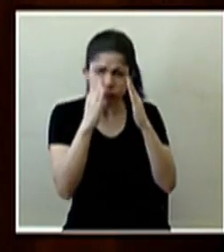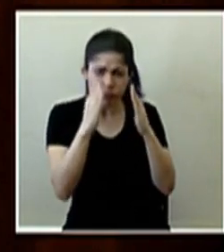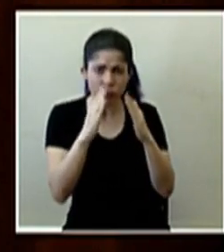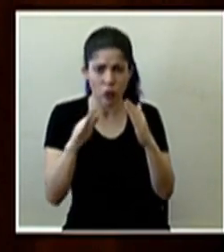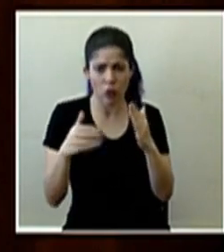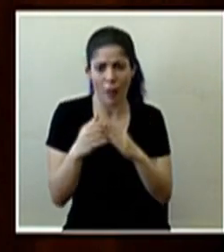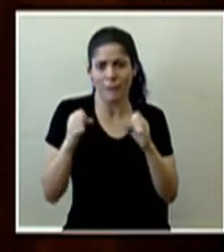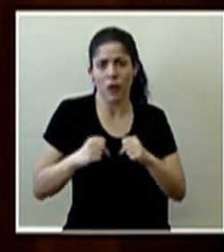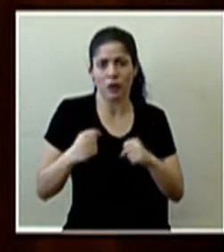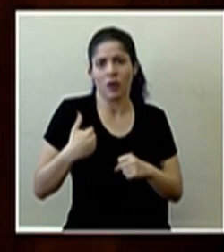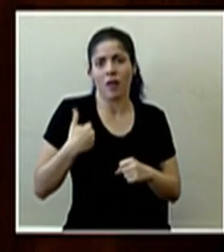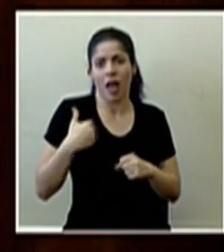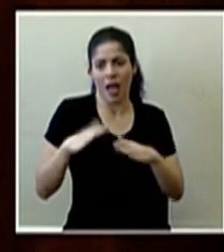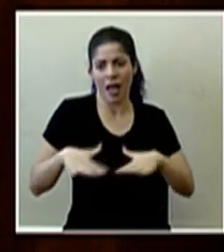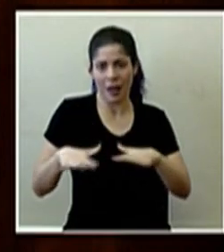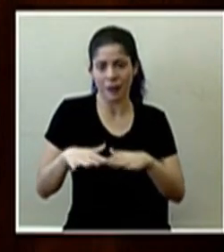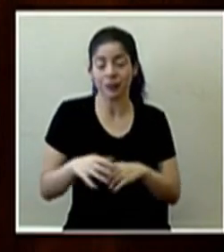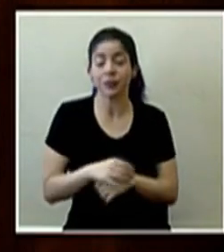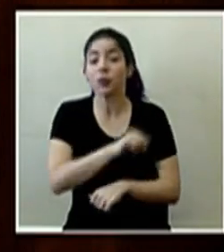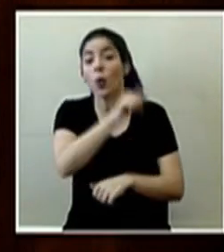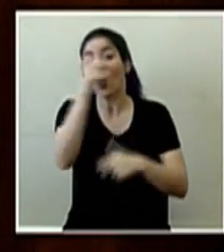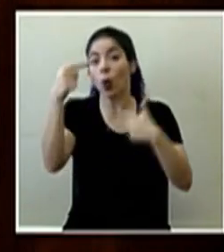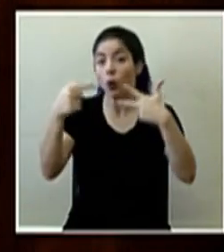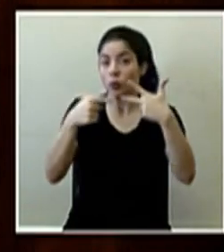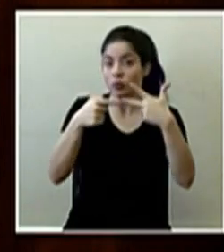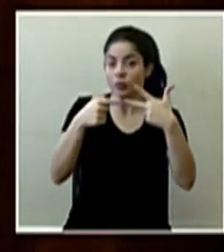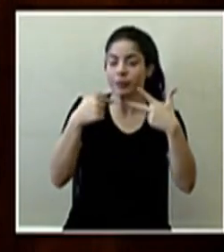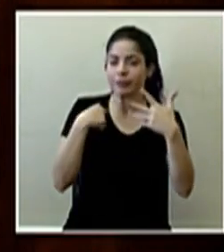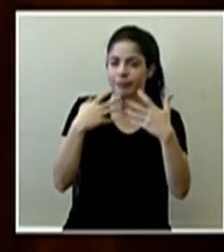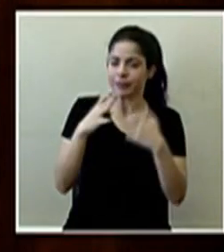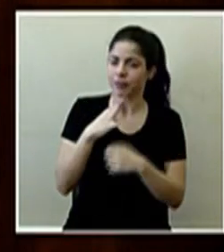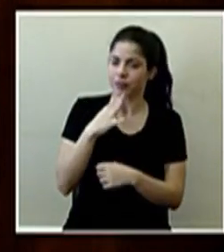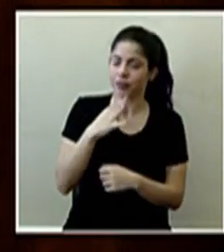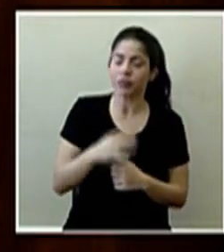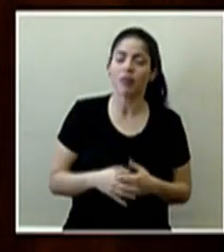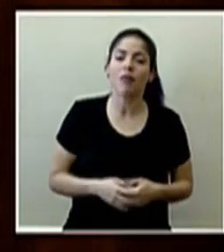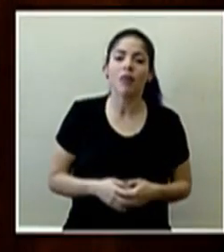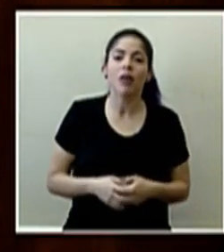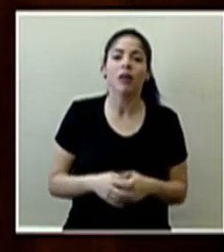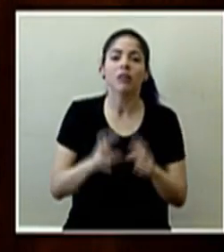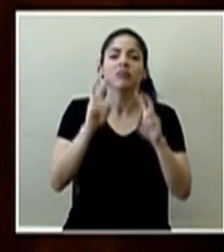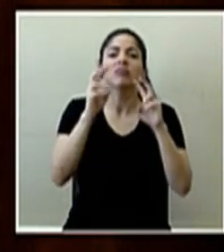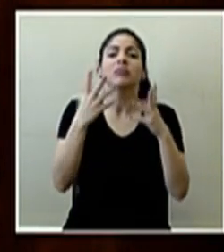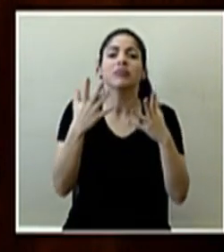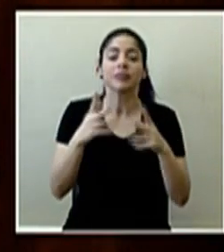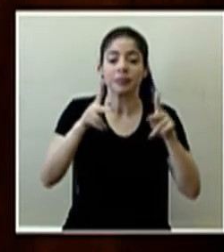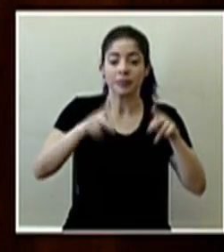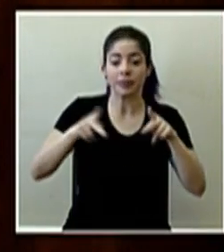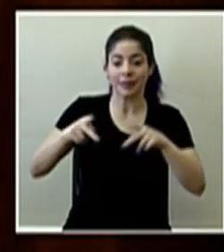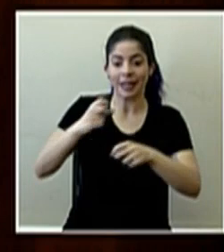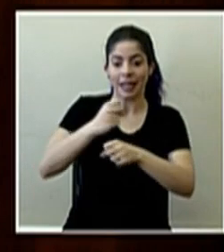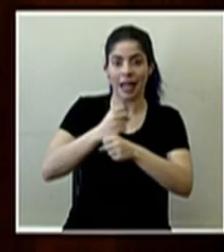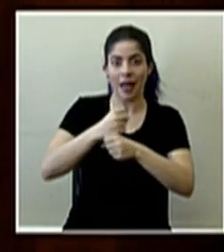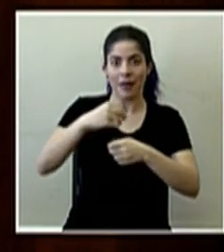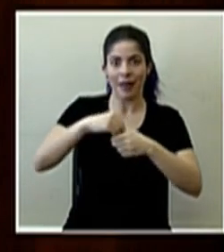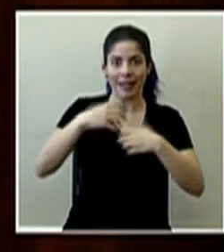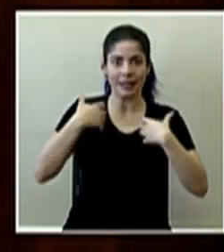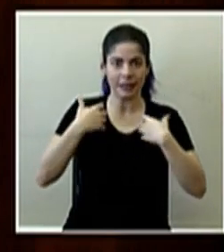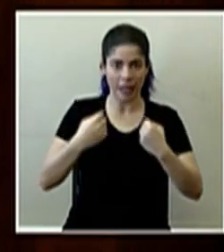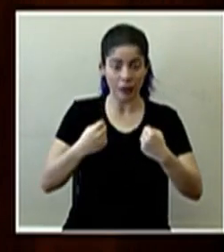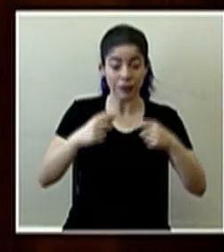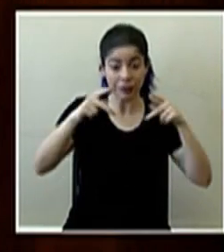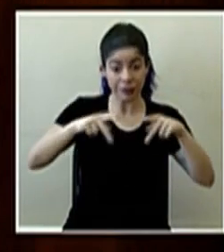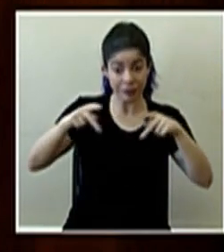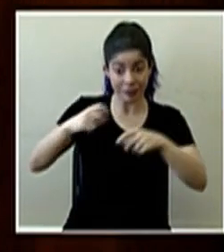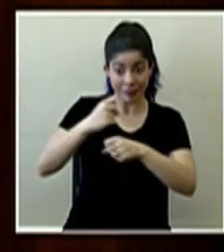condiciones. Otro punto que quiero abordar es el tema de nuestro personal de salud. Nuestro personal